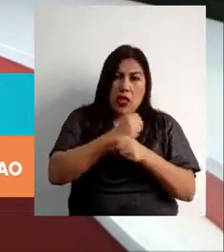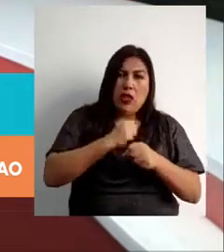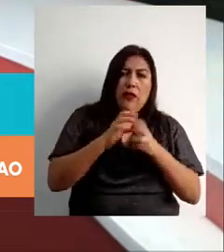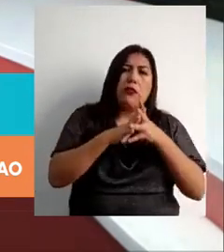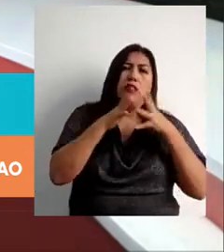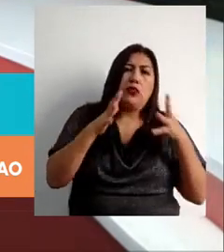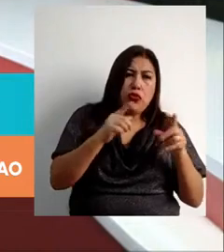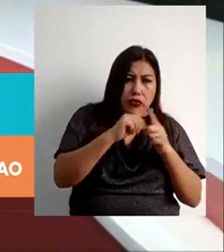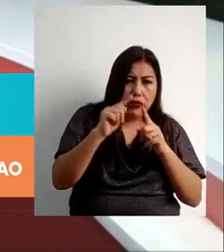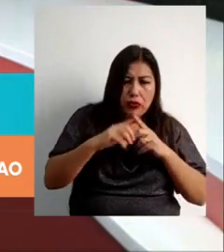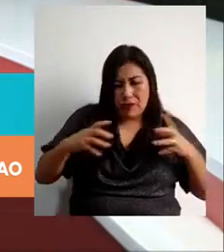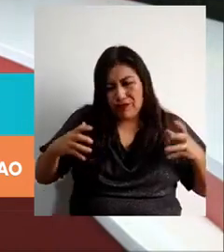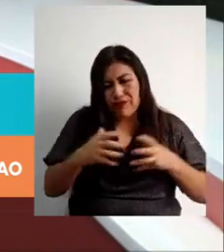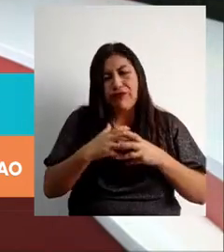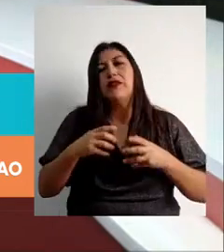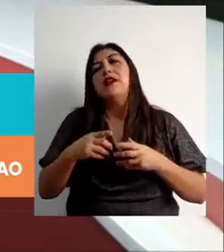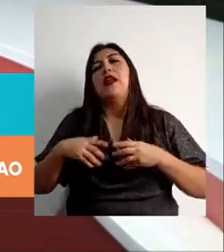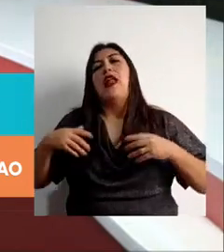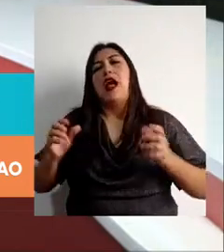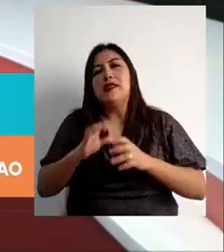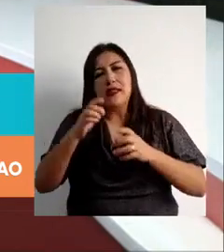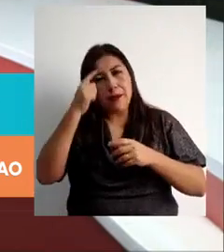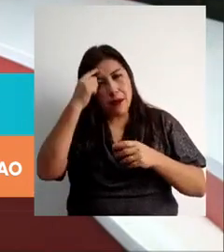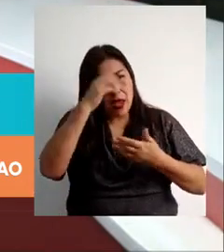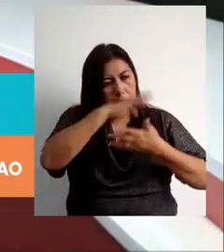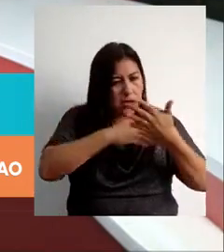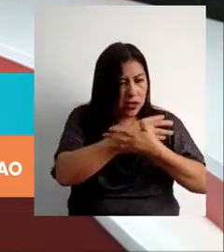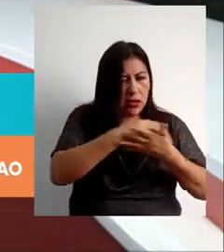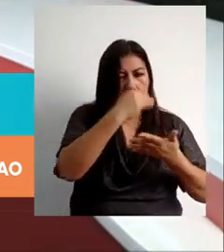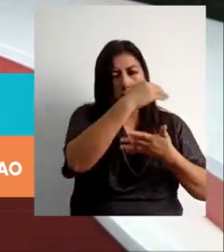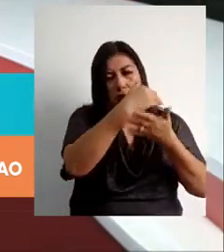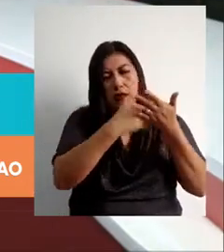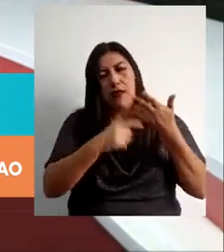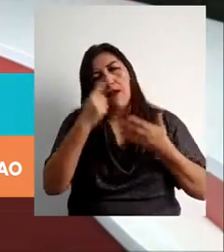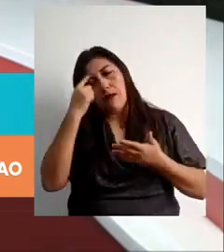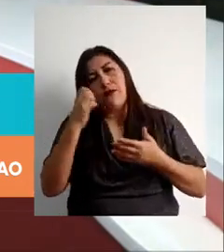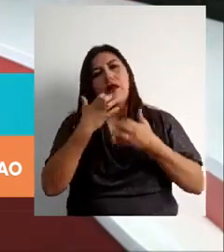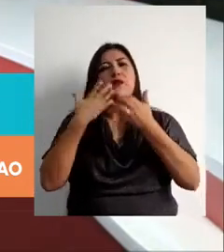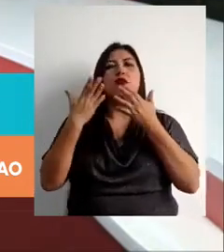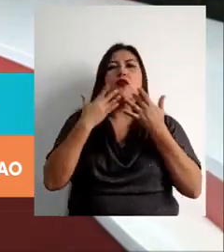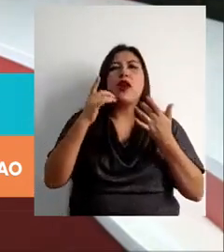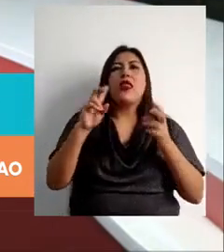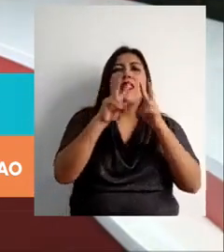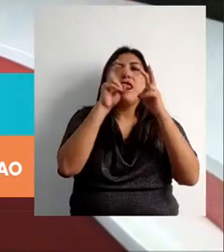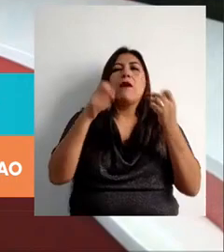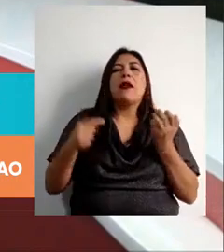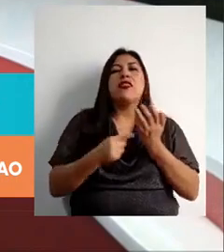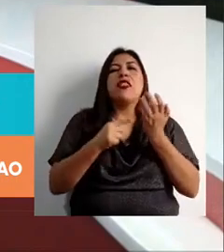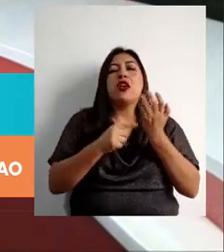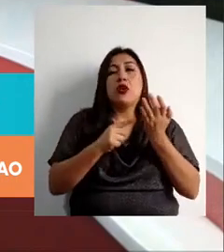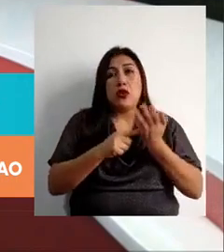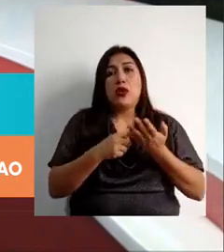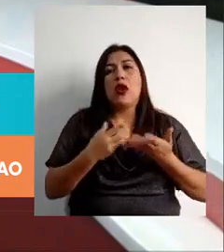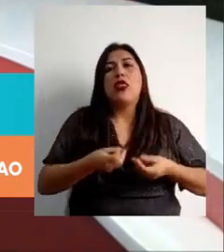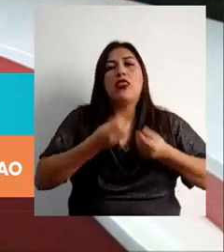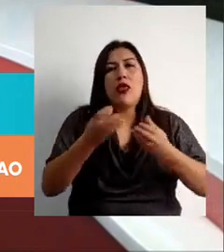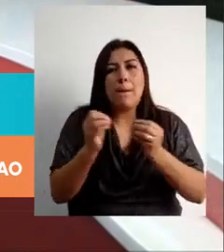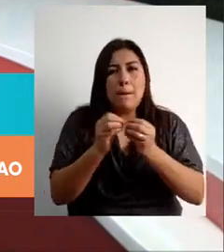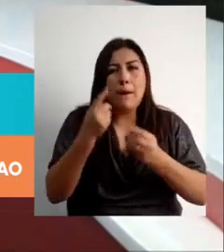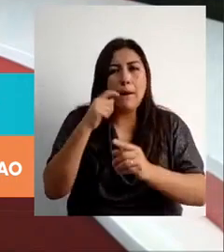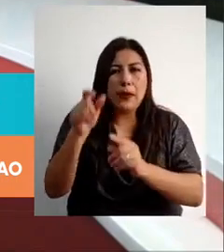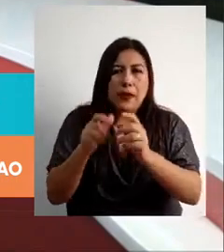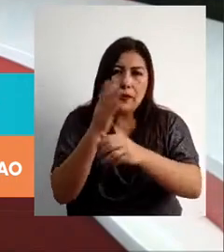Estamos desarrollando la actividad de fortalecimiento de las competencias digitales justamente para poder mejorar la empleabilidad de las personas